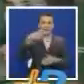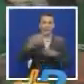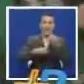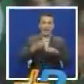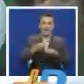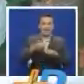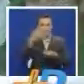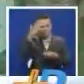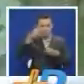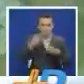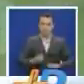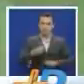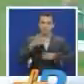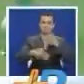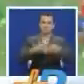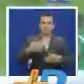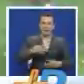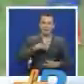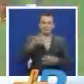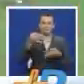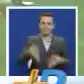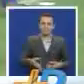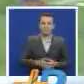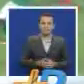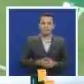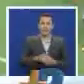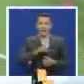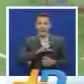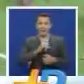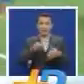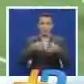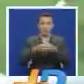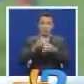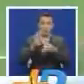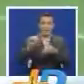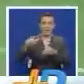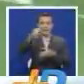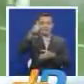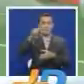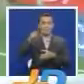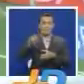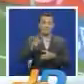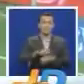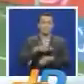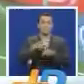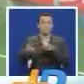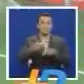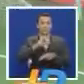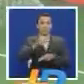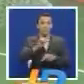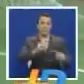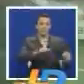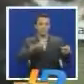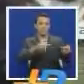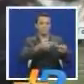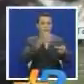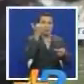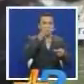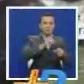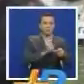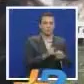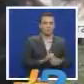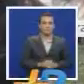duro que va a ser campeones. El Deportivo Cali es líder del grupo B y jugará el próximo miércoles ante Millonarios en Bogotá.